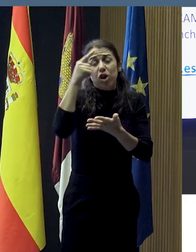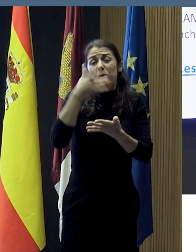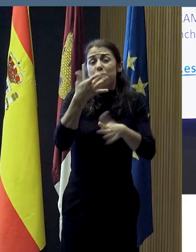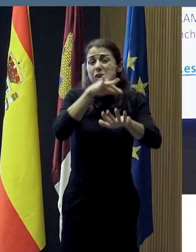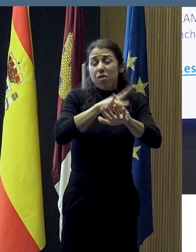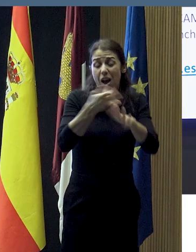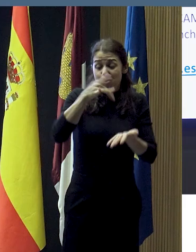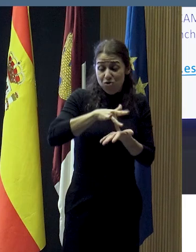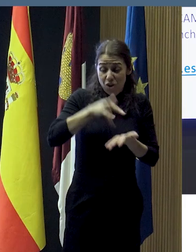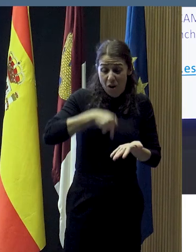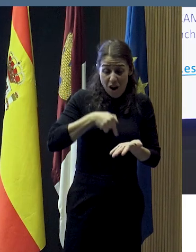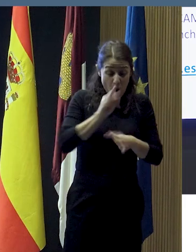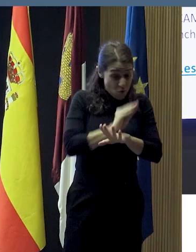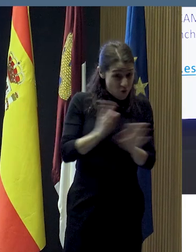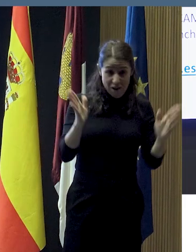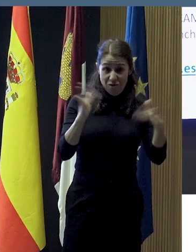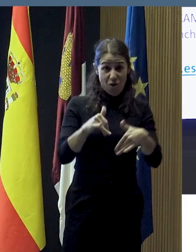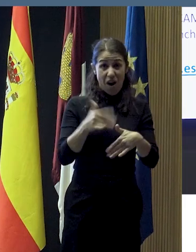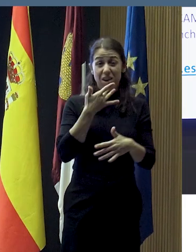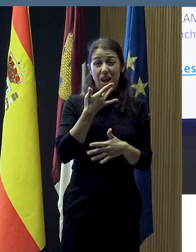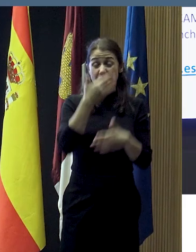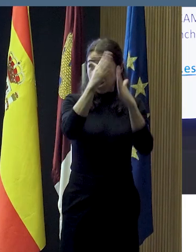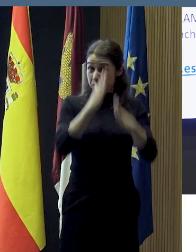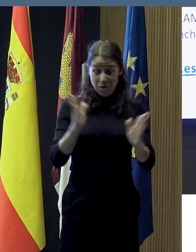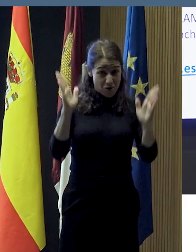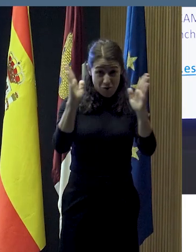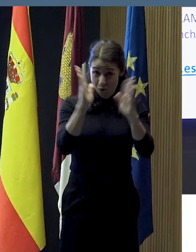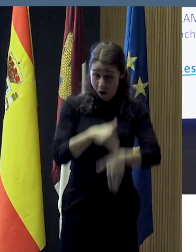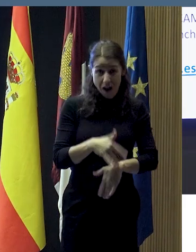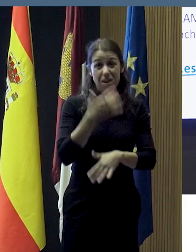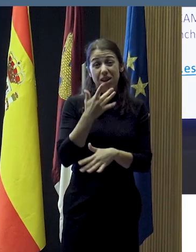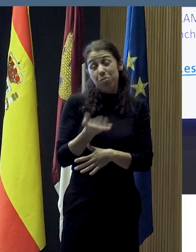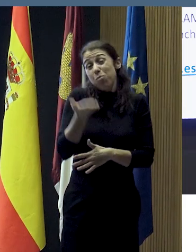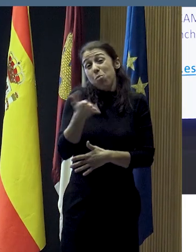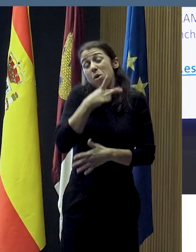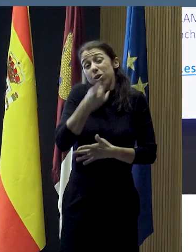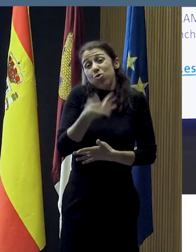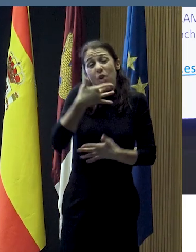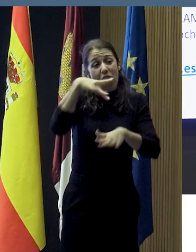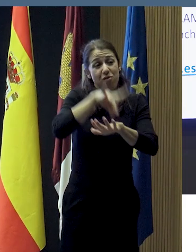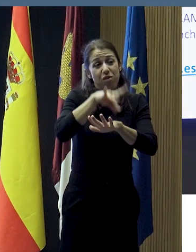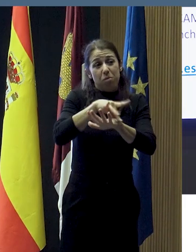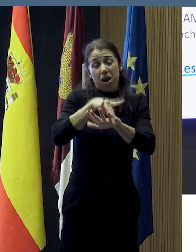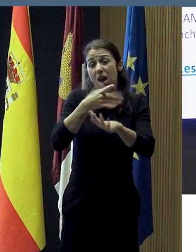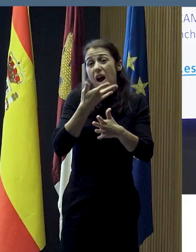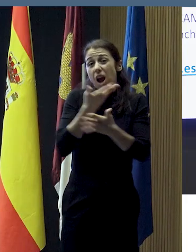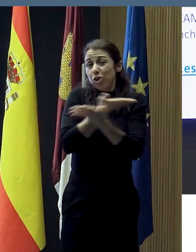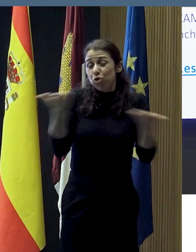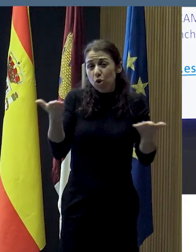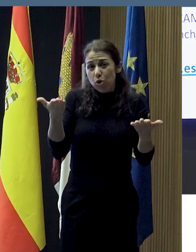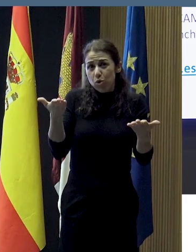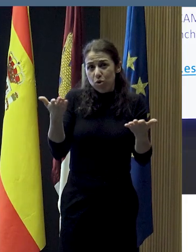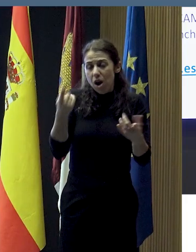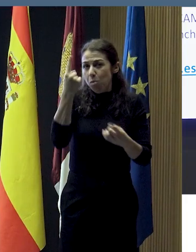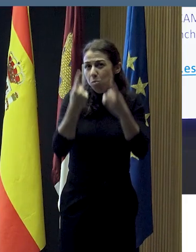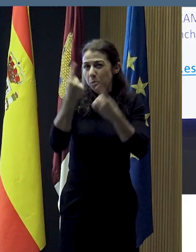que a día de hoy es incurable, no hay ningún tratamiento para ella y, por tanto, pues es una enfermedad a la que todos arriesgamos